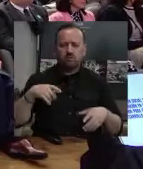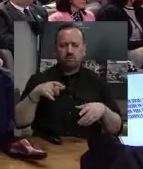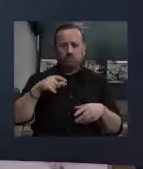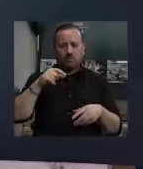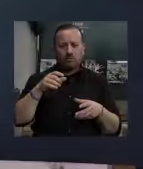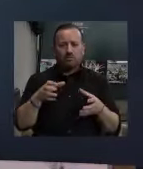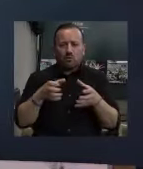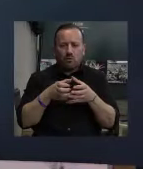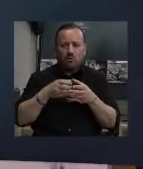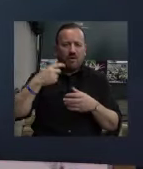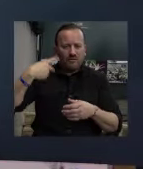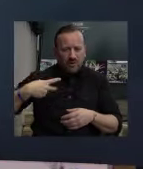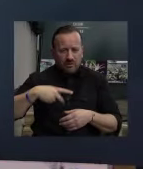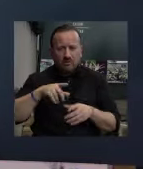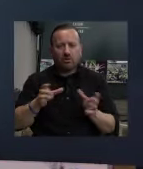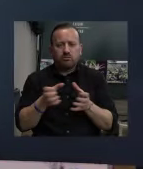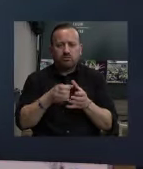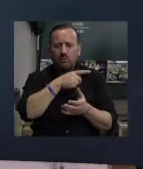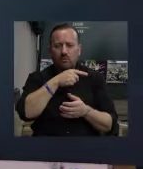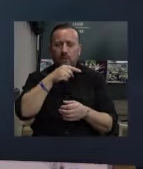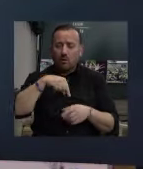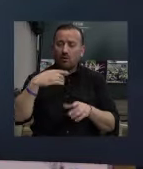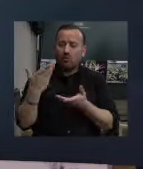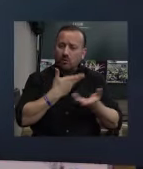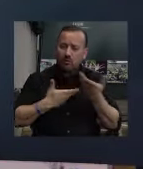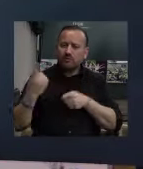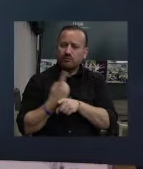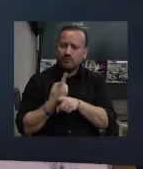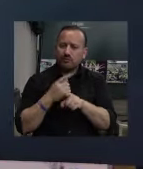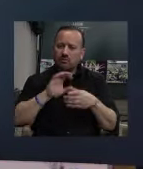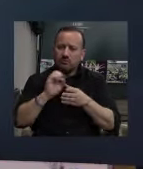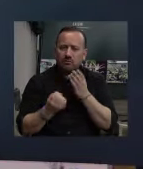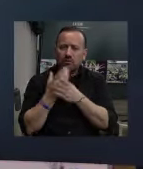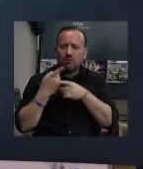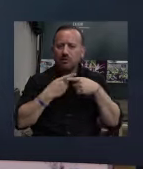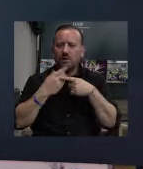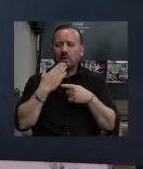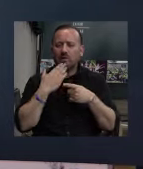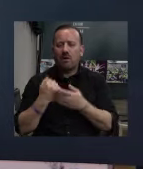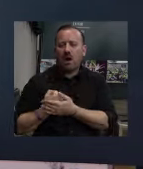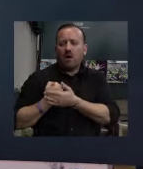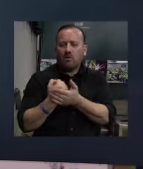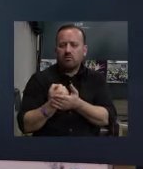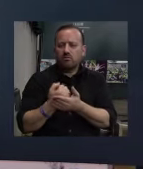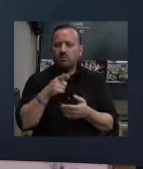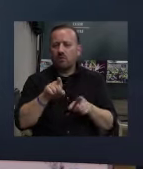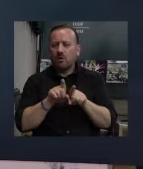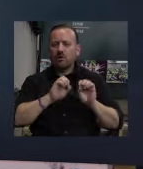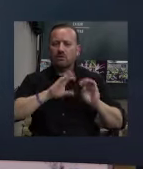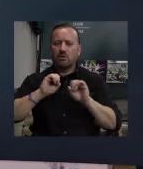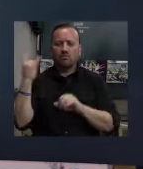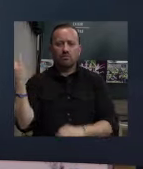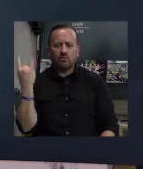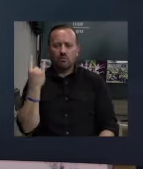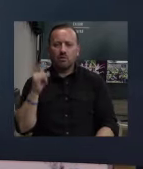corporación hoy compartirá con nosotros en la charla Innovación social y su contribución en la educación superior para